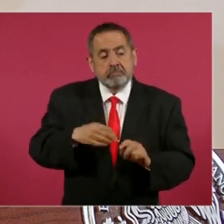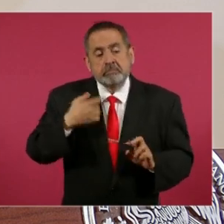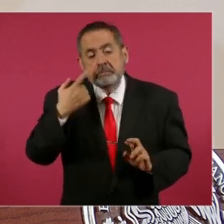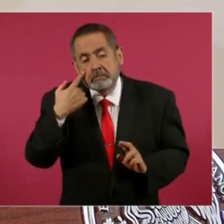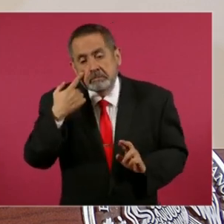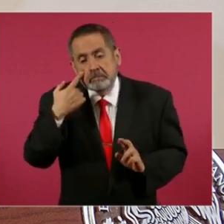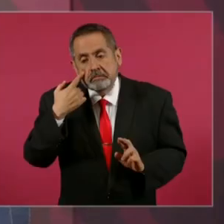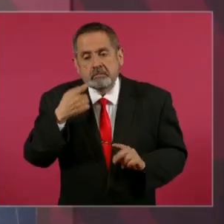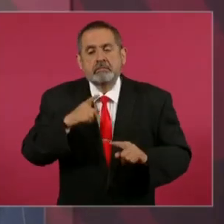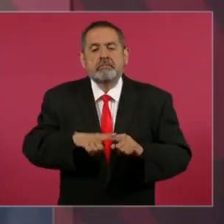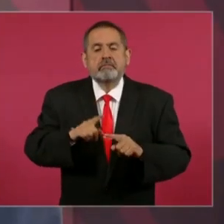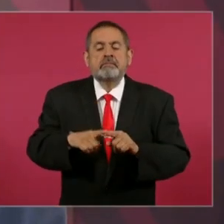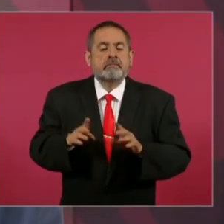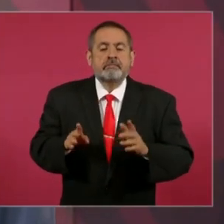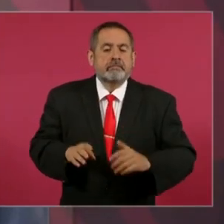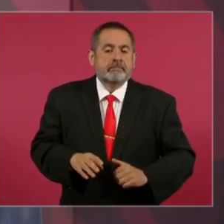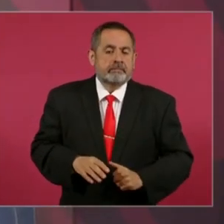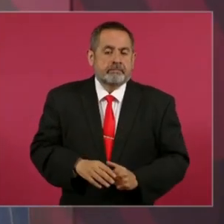a que